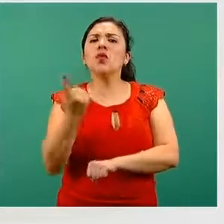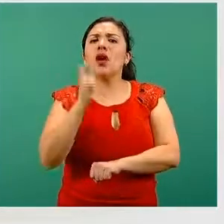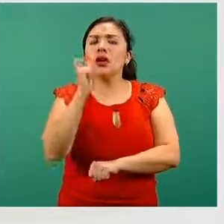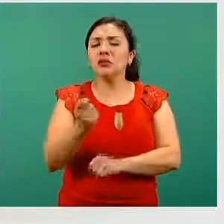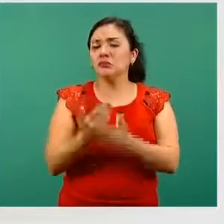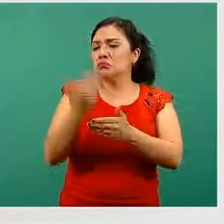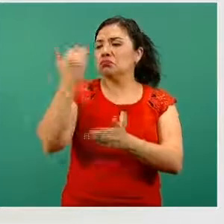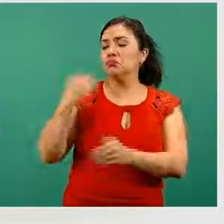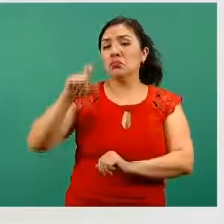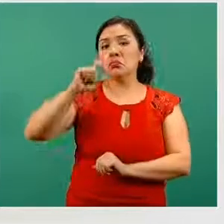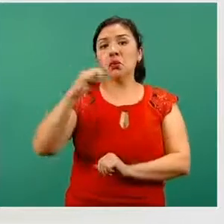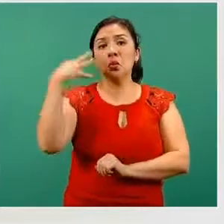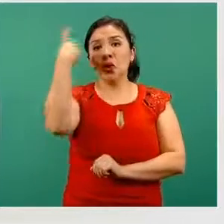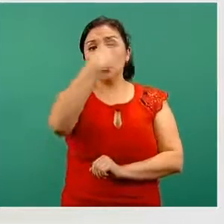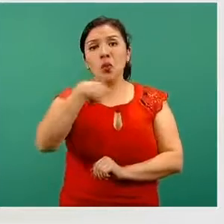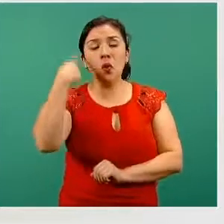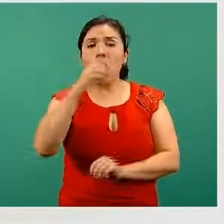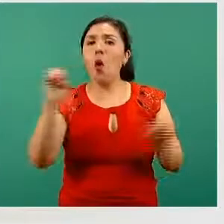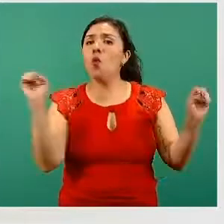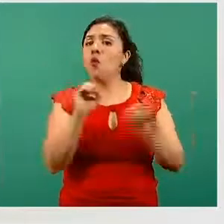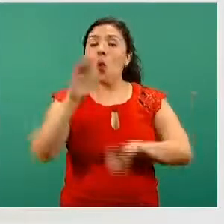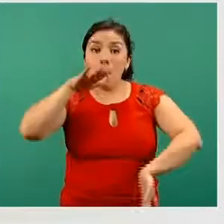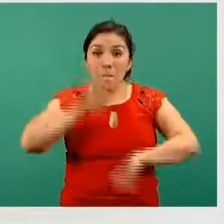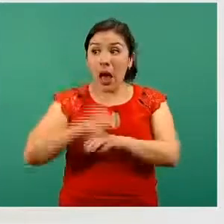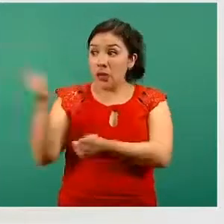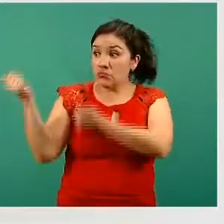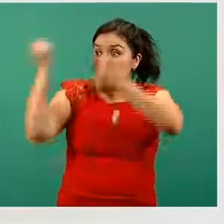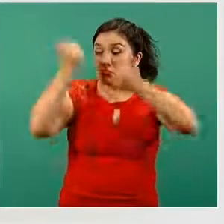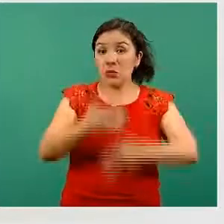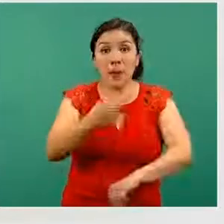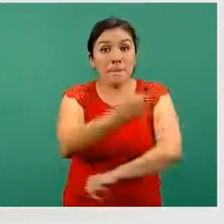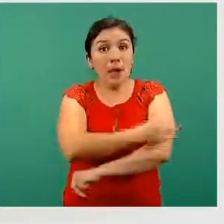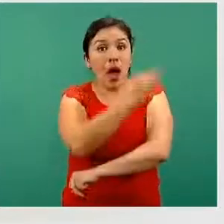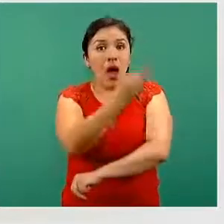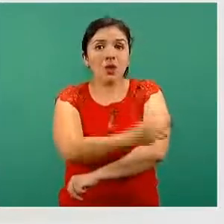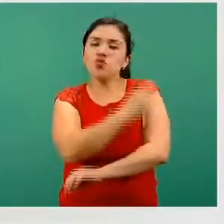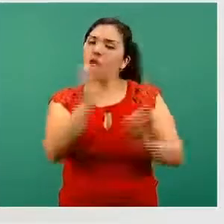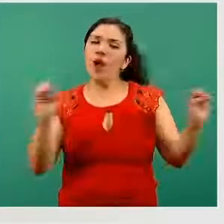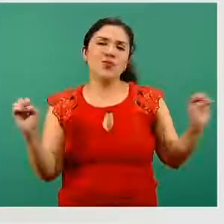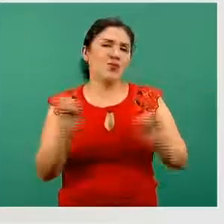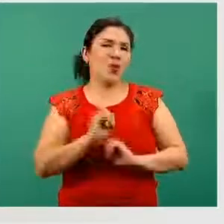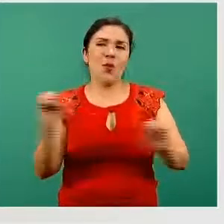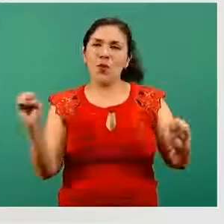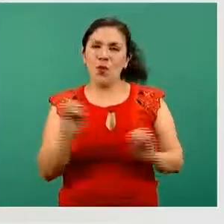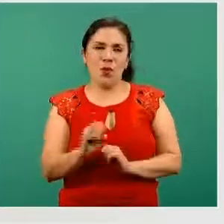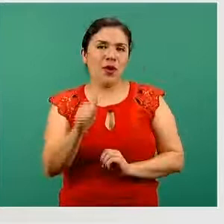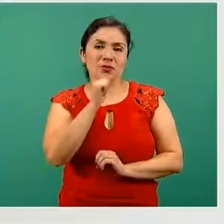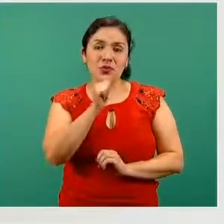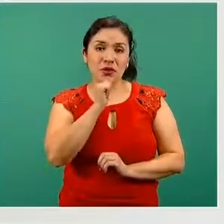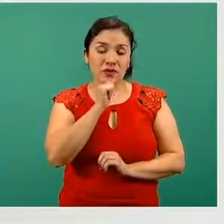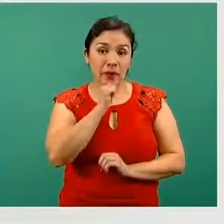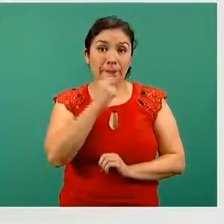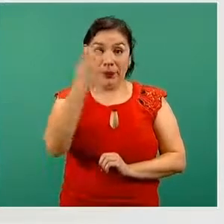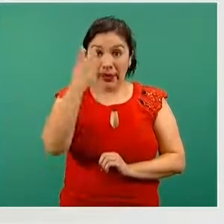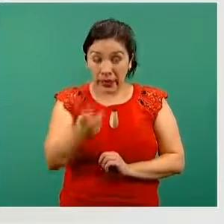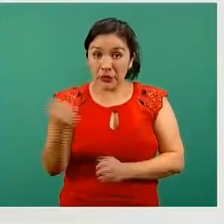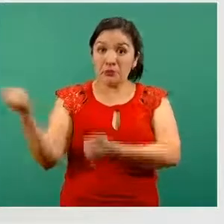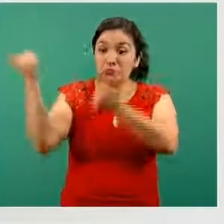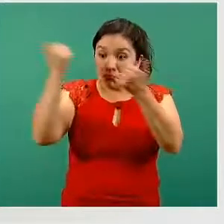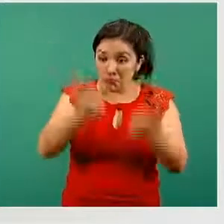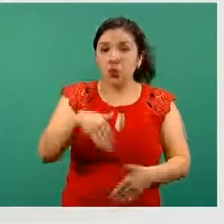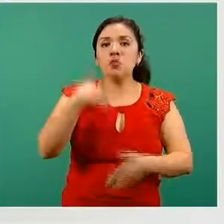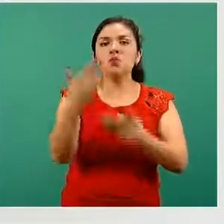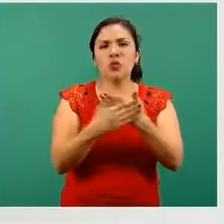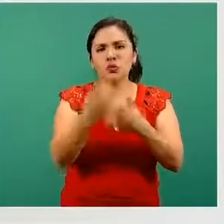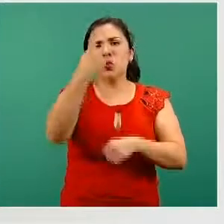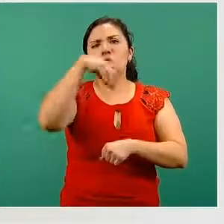digamos, 24 horas no hemos recibido ninguna nuevo embarque de vacuna. Lo recibiremos sí durante